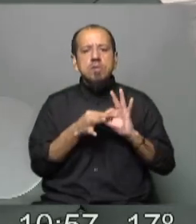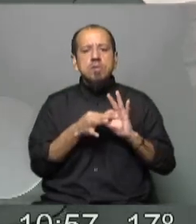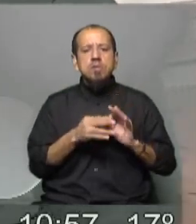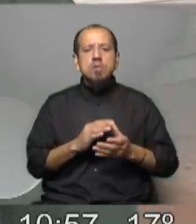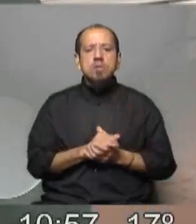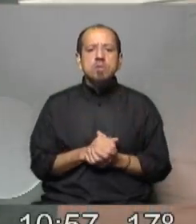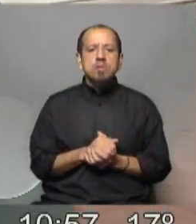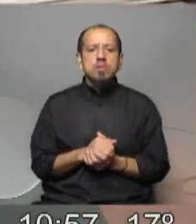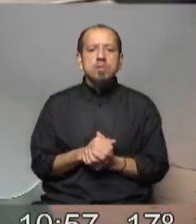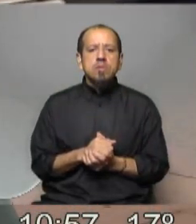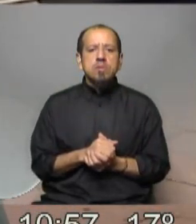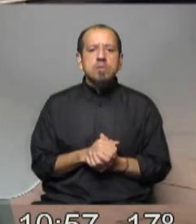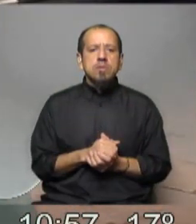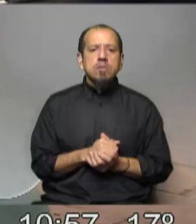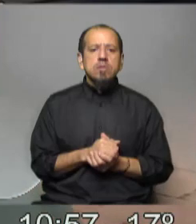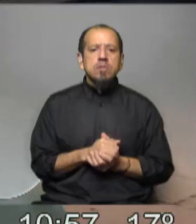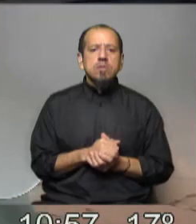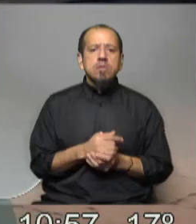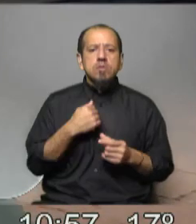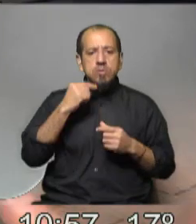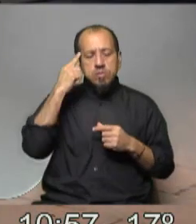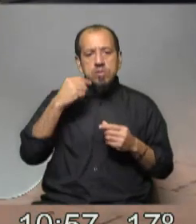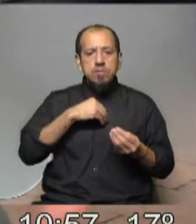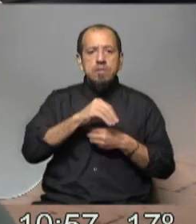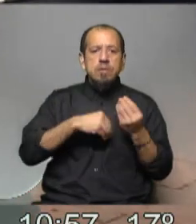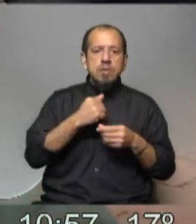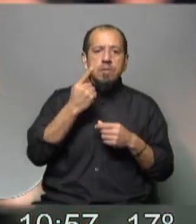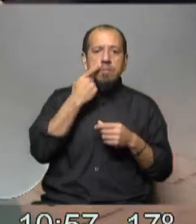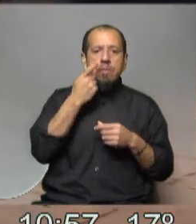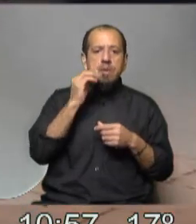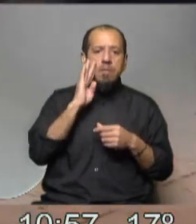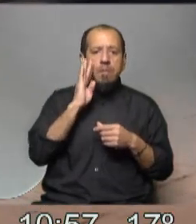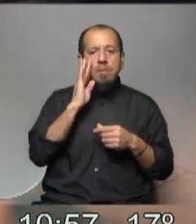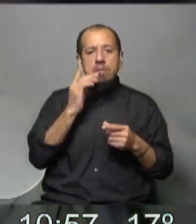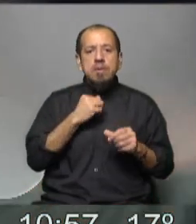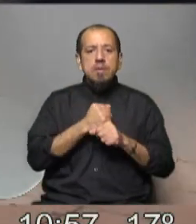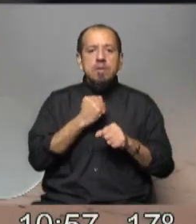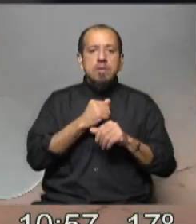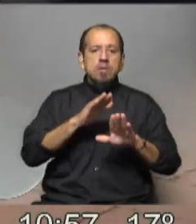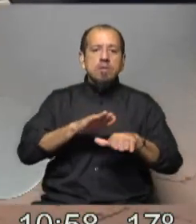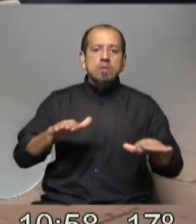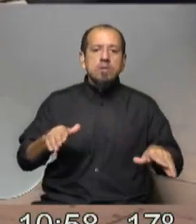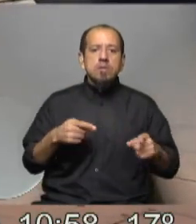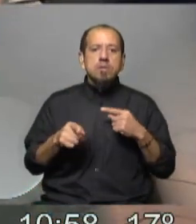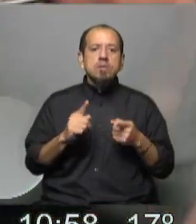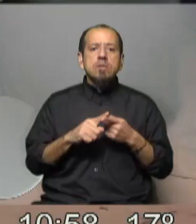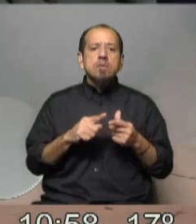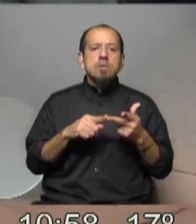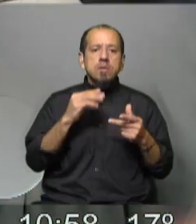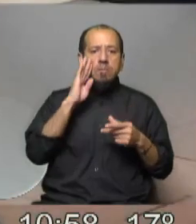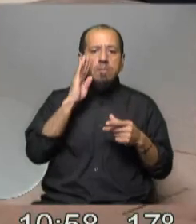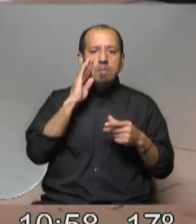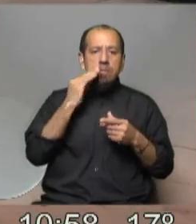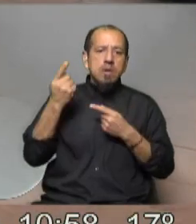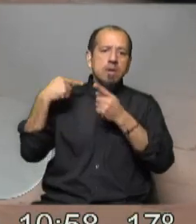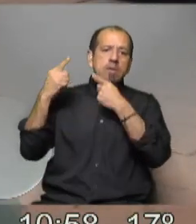genuino? Bueno, yo empecé por una cosa familiar, viste que mi madre y mi padre trabajaban con niños, canciones para no dormir la siesta, mi madre desde antes